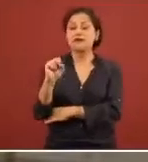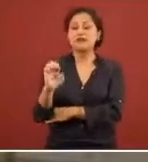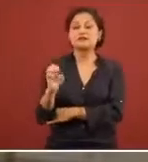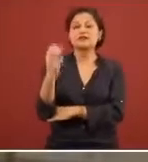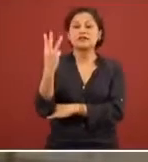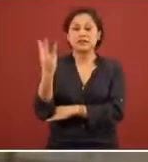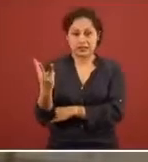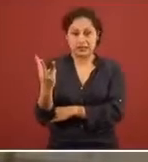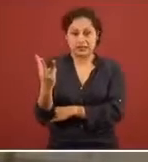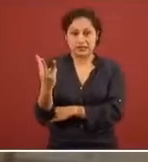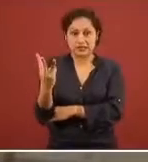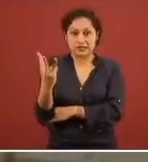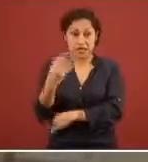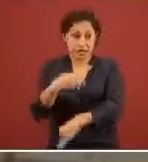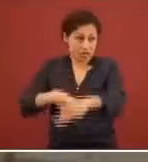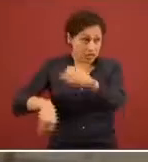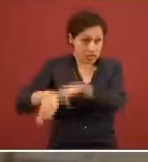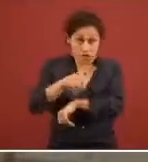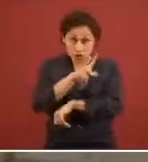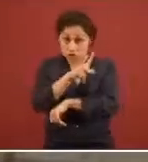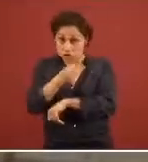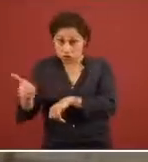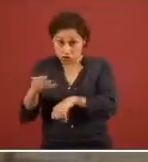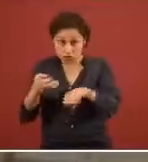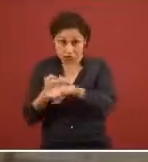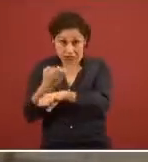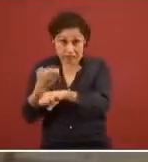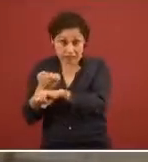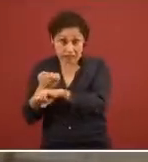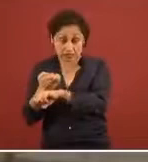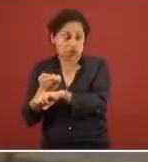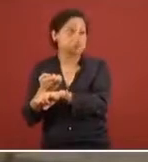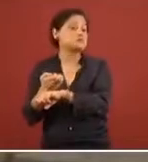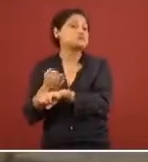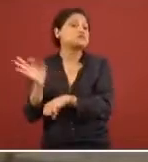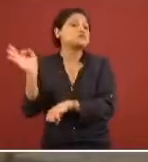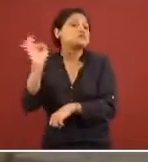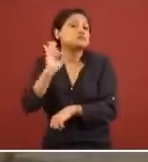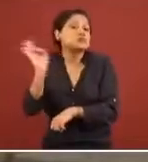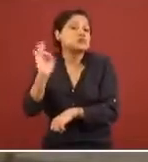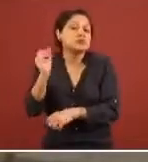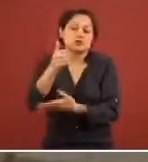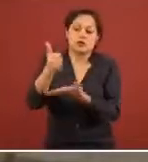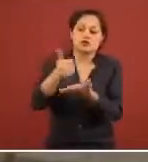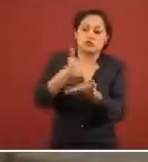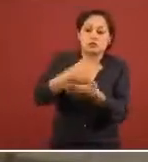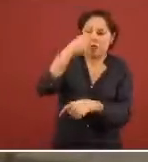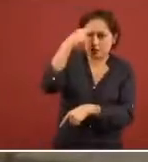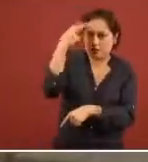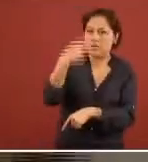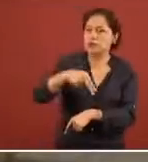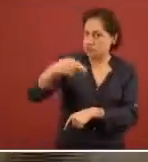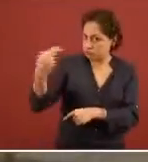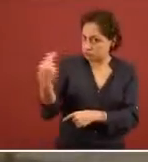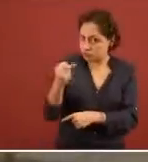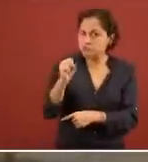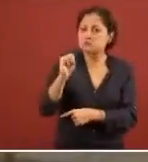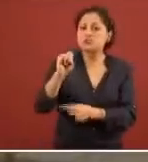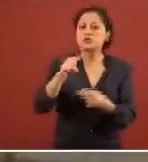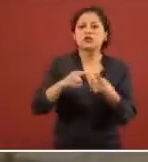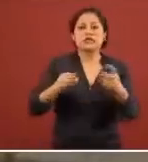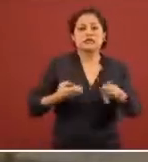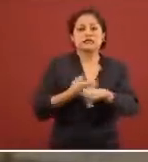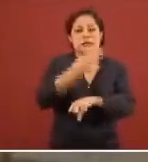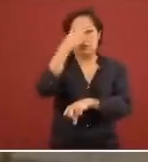todo el país entre al mismo tiempo a la fase 3, sino la zona metropolitana, Ciudad de México, Estado de México, sean